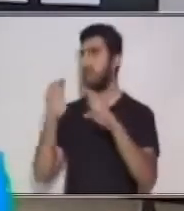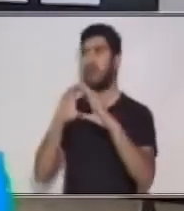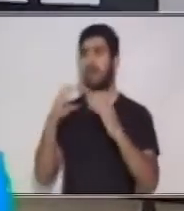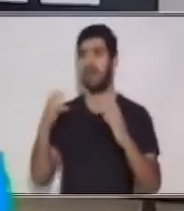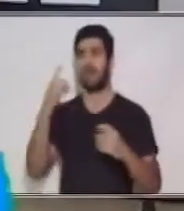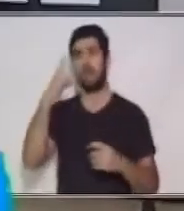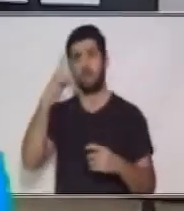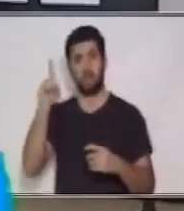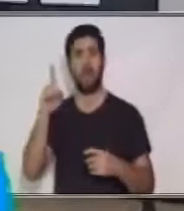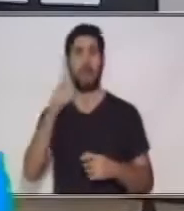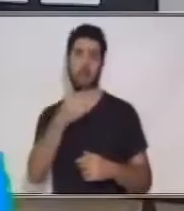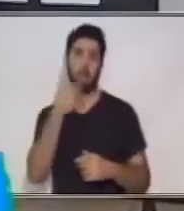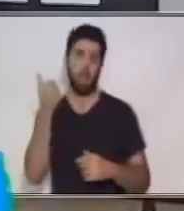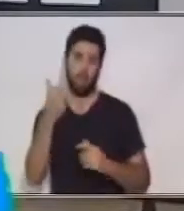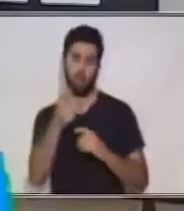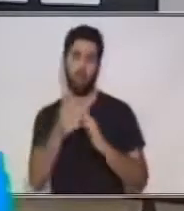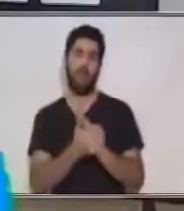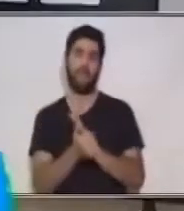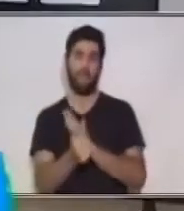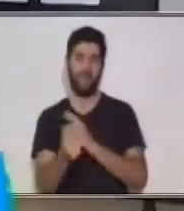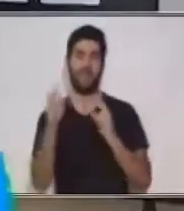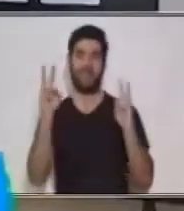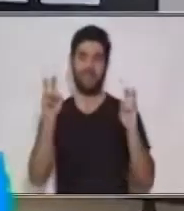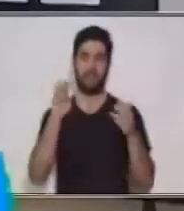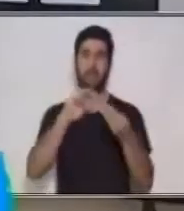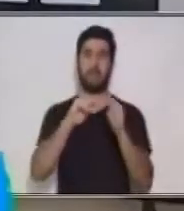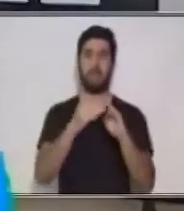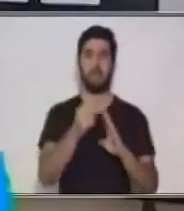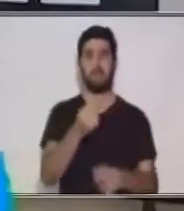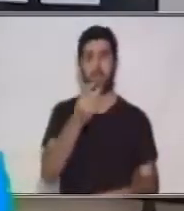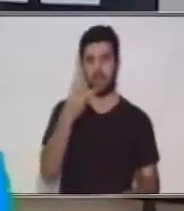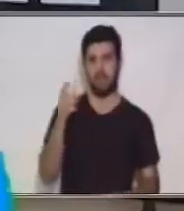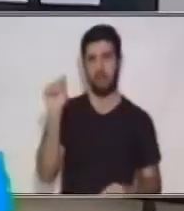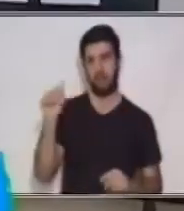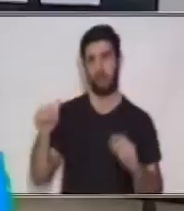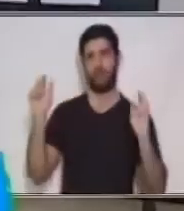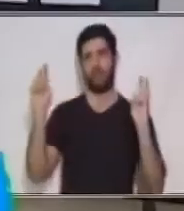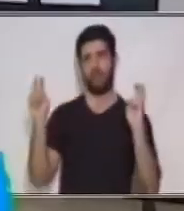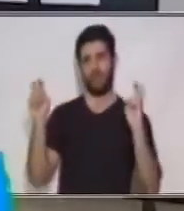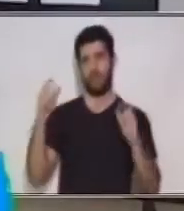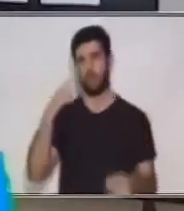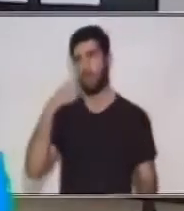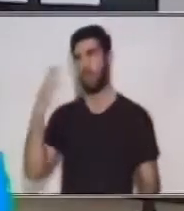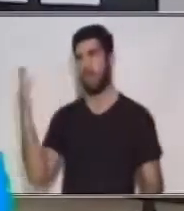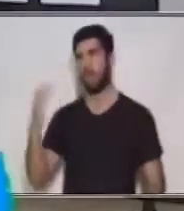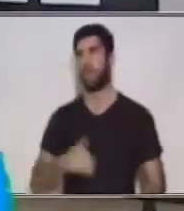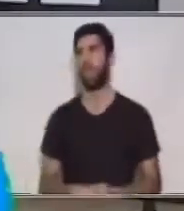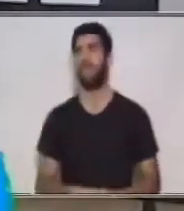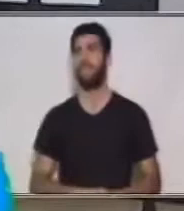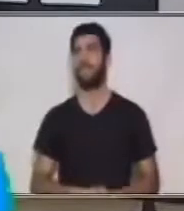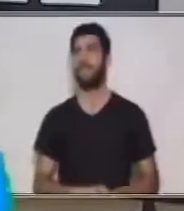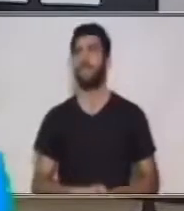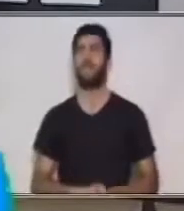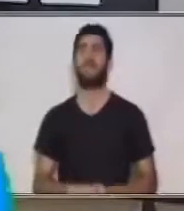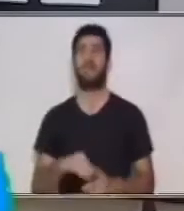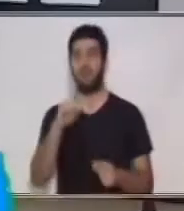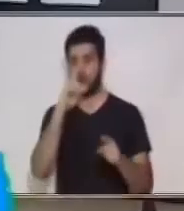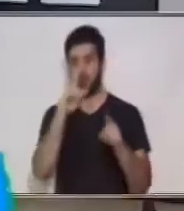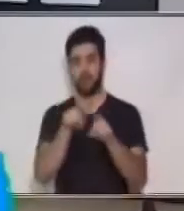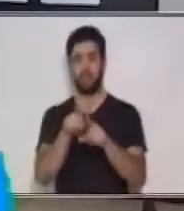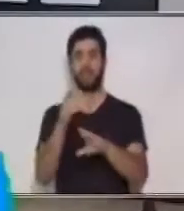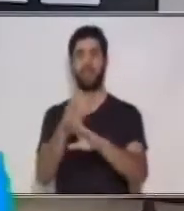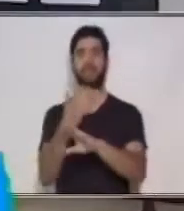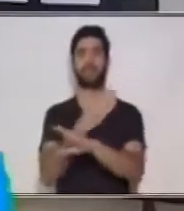y destrezas como la atención, la memoria, el pensamiento lógico y la resolución de problemas. Antes de empezar,